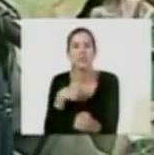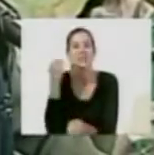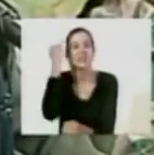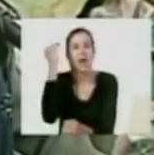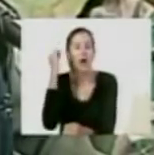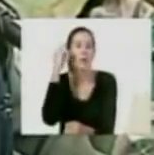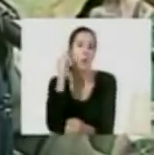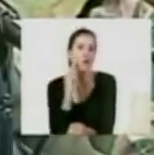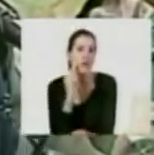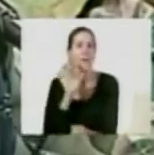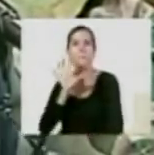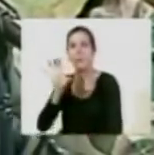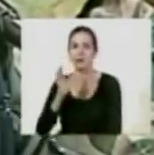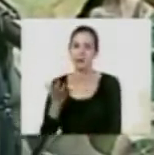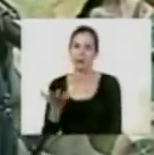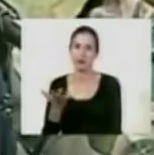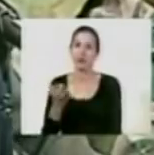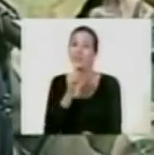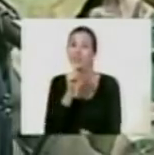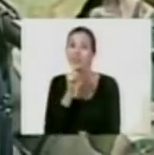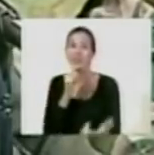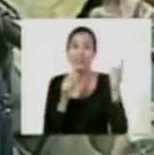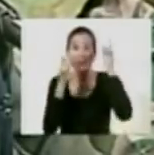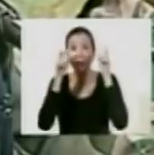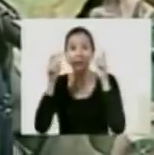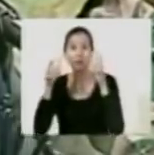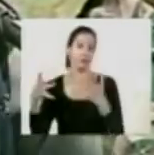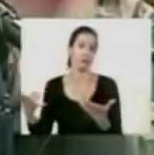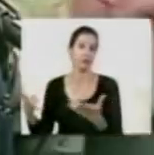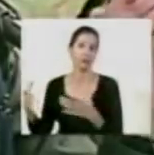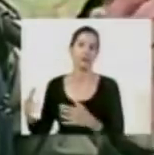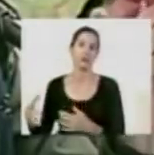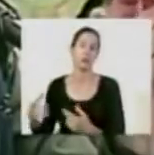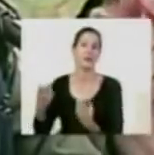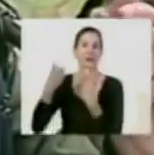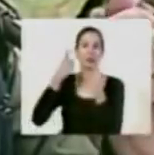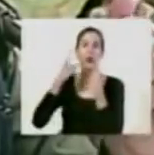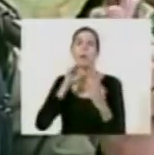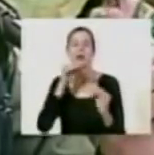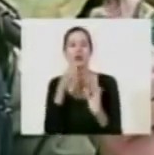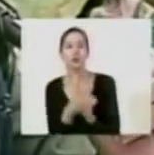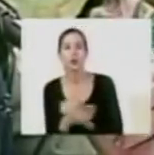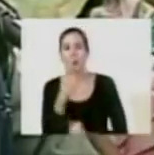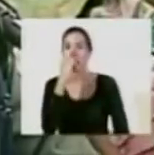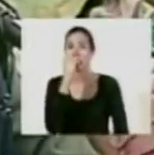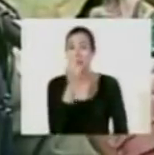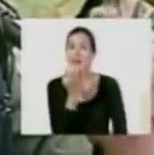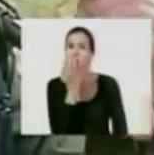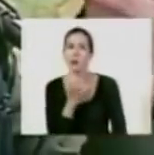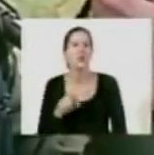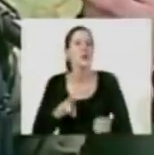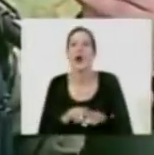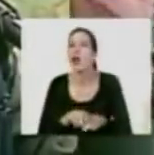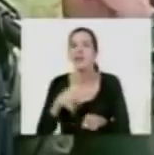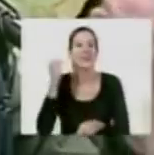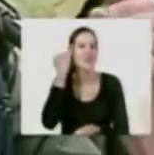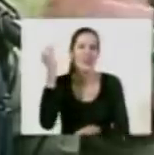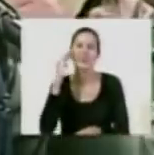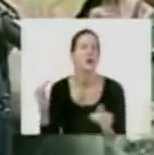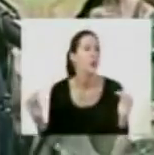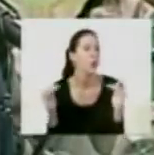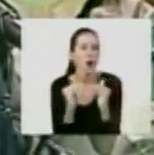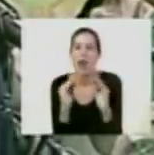nos trajo aquí el comandante Hugo Chávez. Y hablar de Zamora es hablar del bolivarianismo, porque Zamora fue un